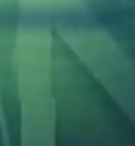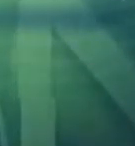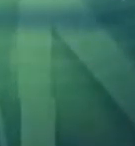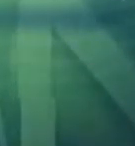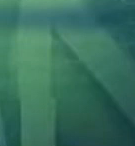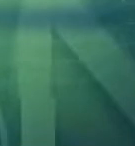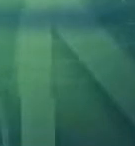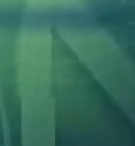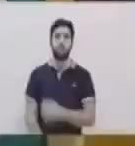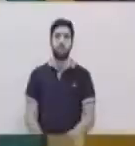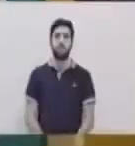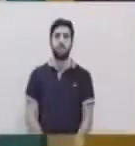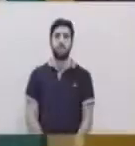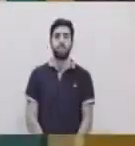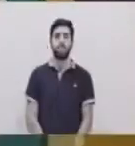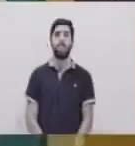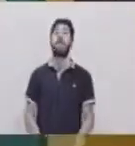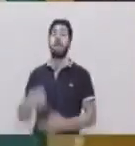Matemáticas.